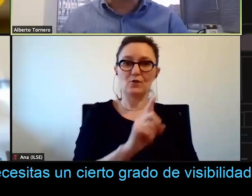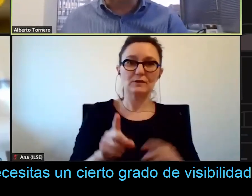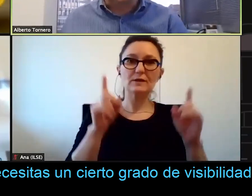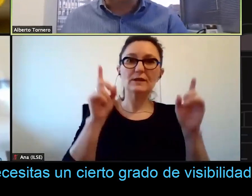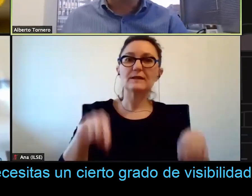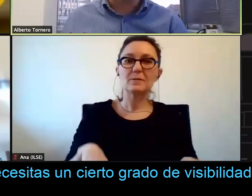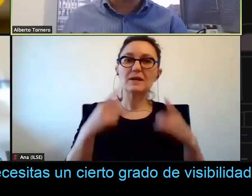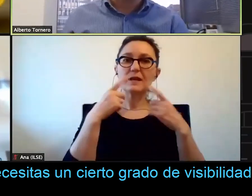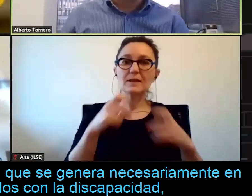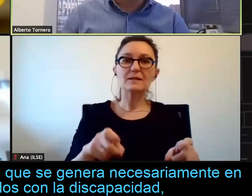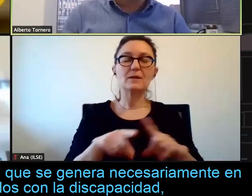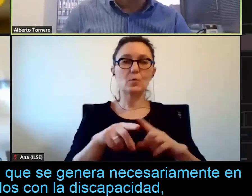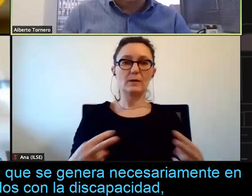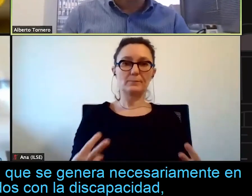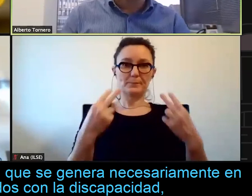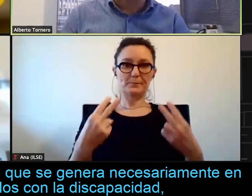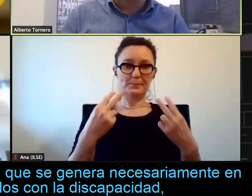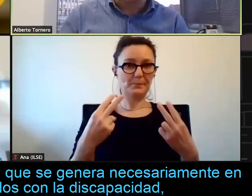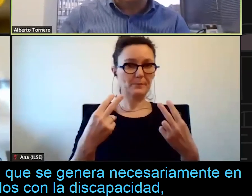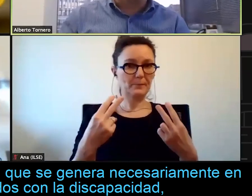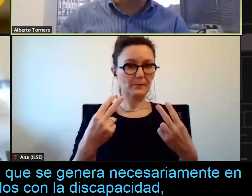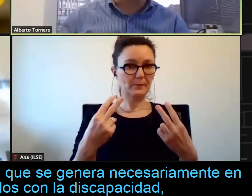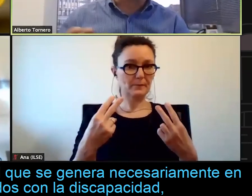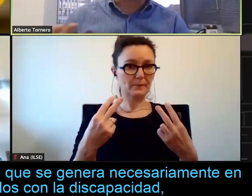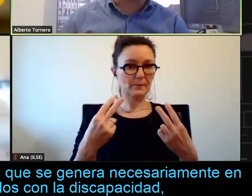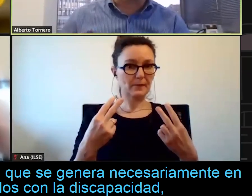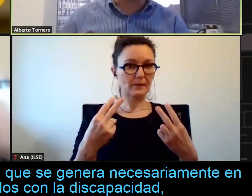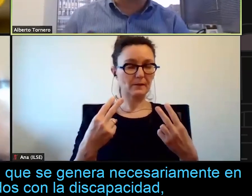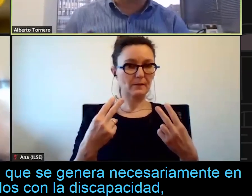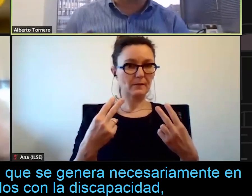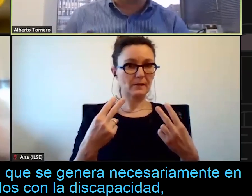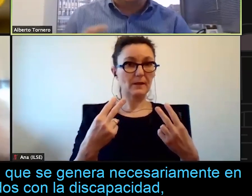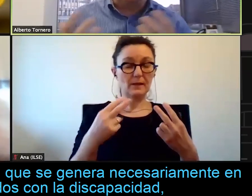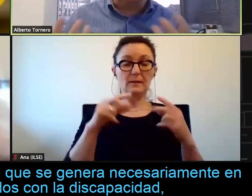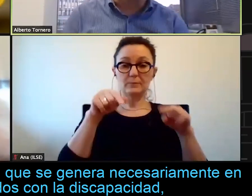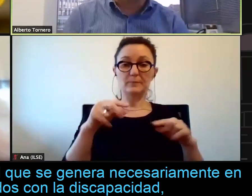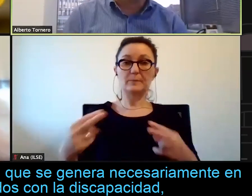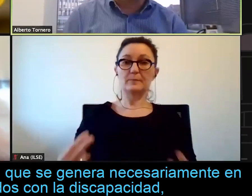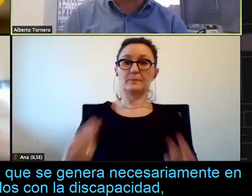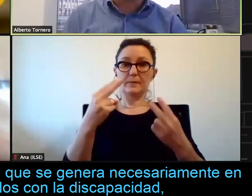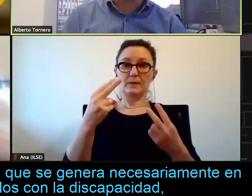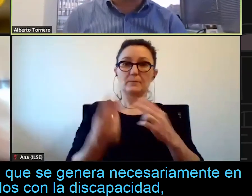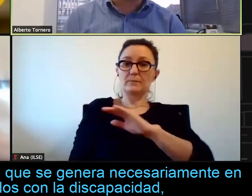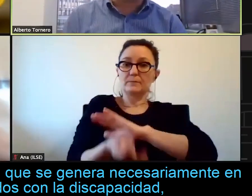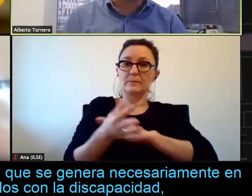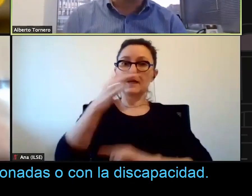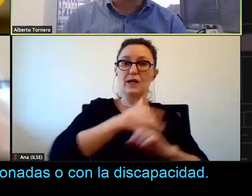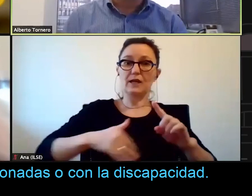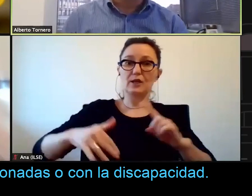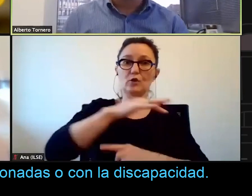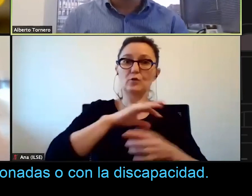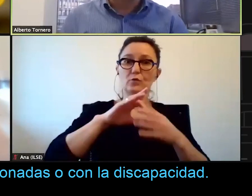de visibilidad. Visibilidad, no solo la visibilidad que se genera necesariamente en entornos relacionados con la